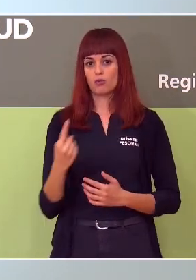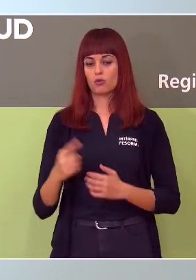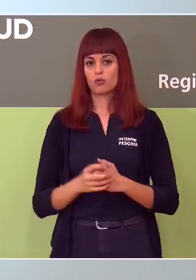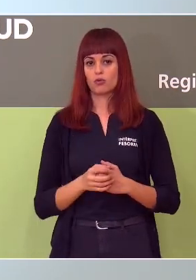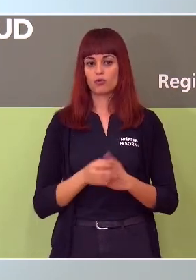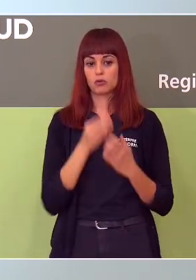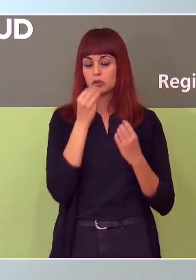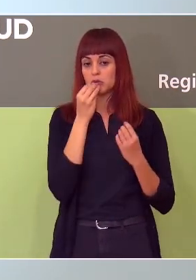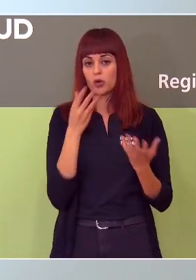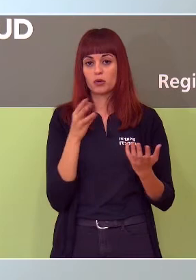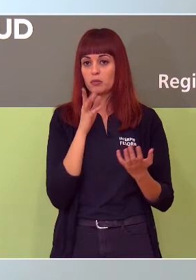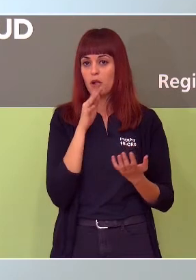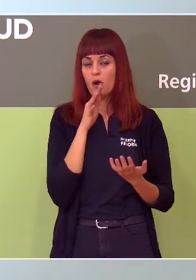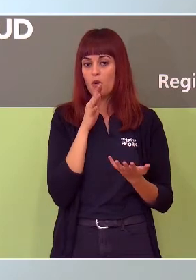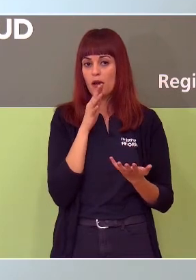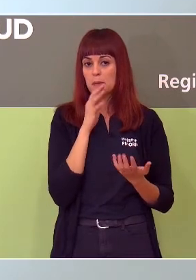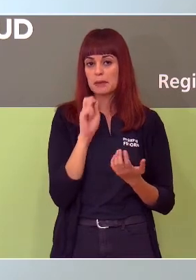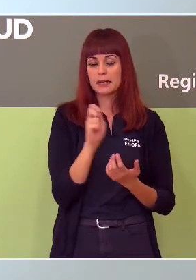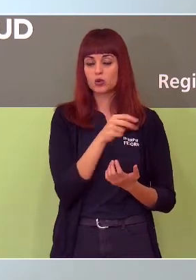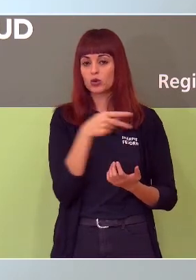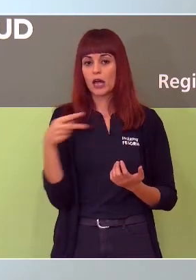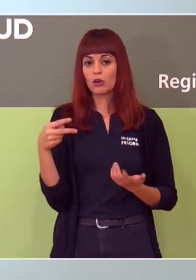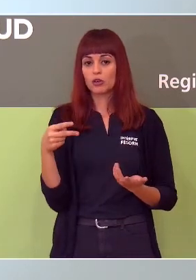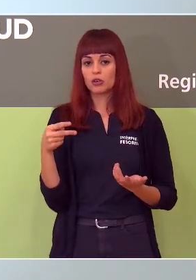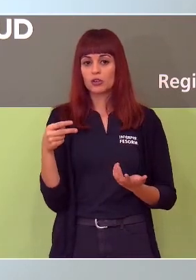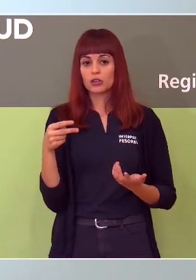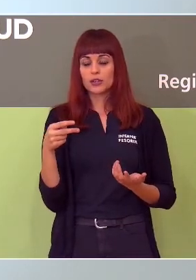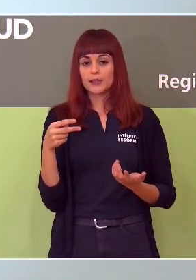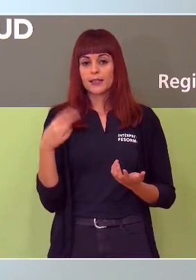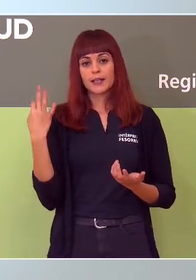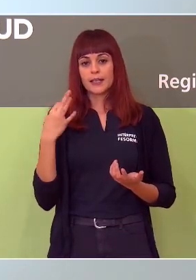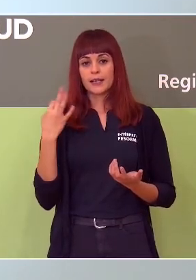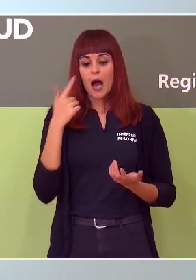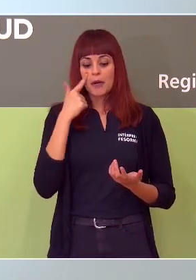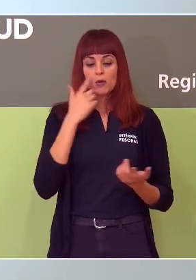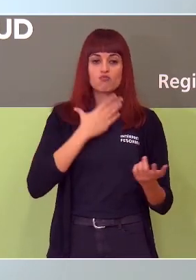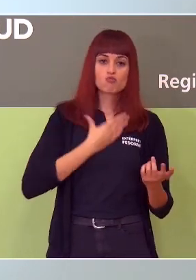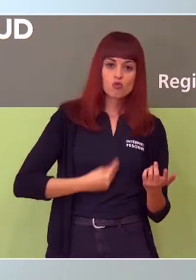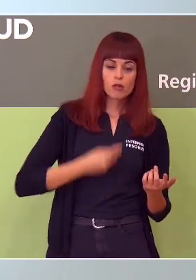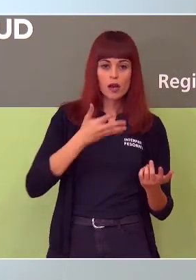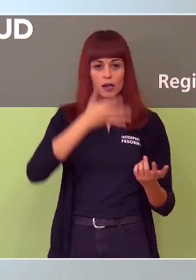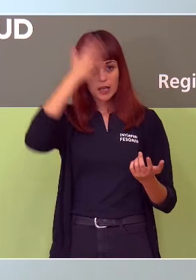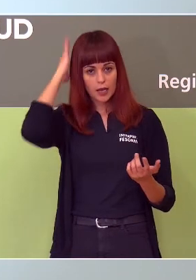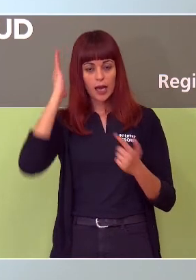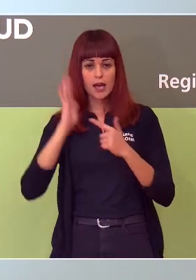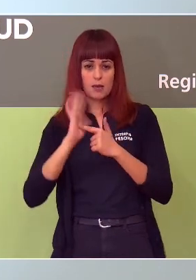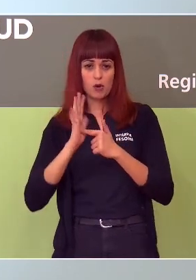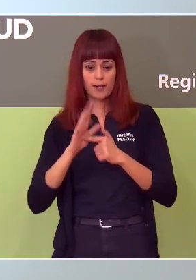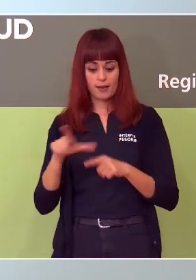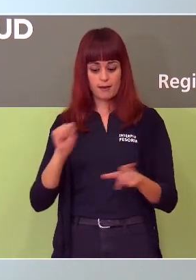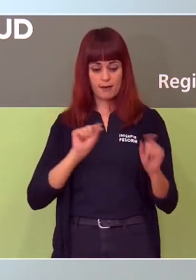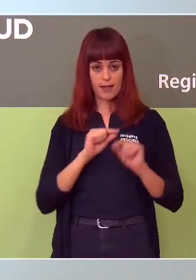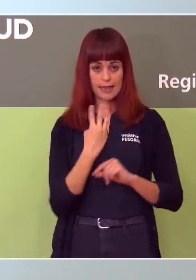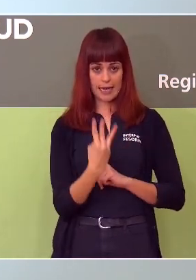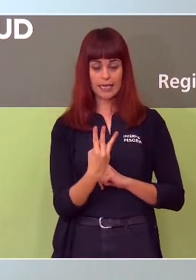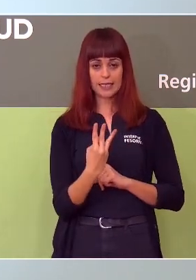muy aventurado ahora mismo saber ahora mismo los resultados iniciales. Elegir Murcia, Cartagena y Molina ha sido en función, pues sobre todo del